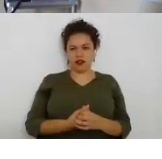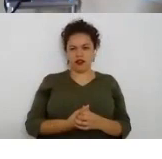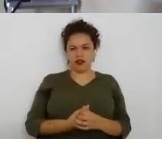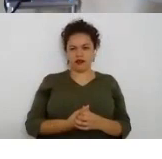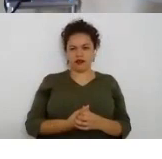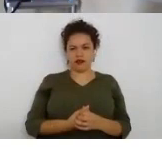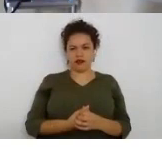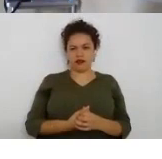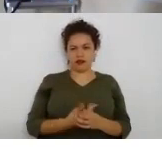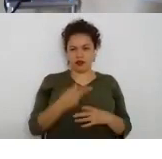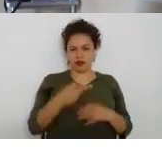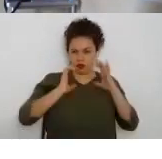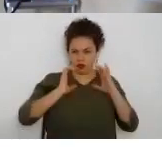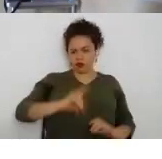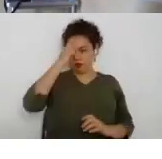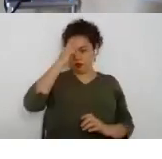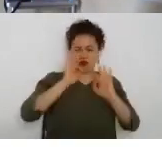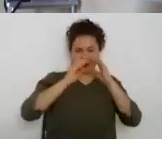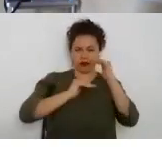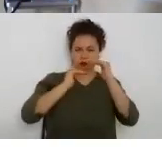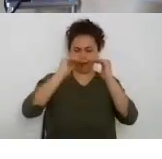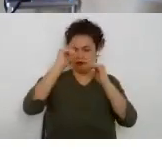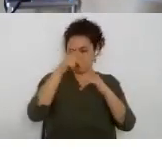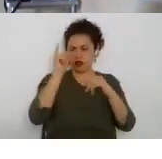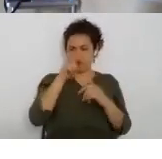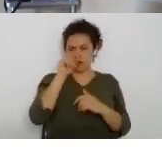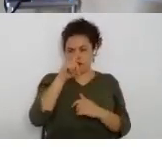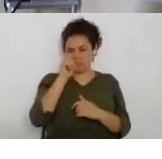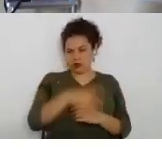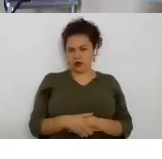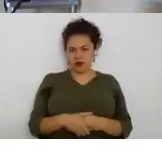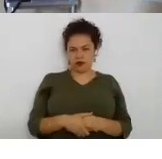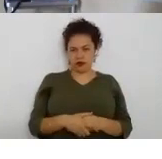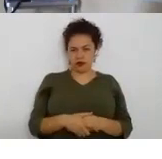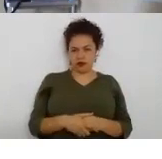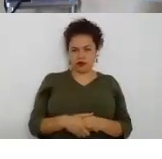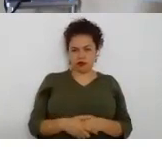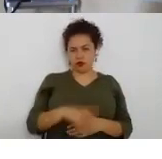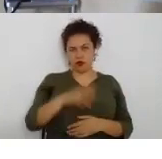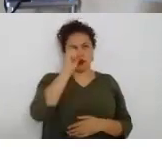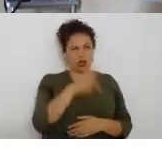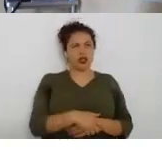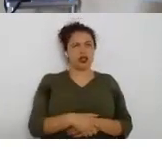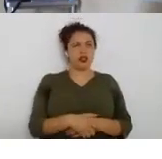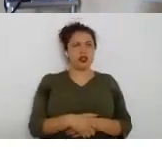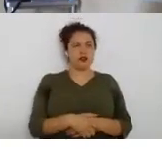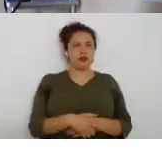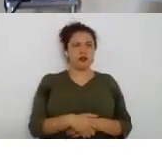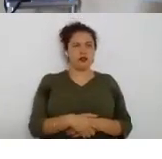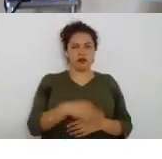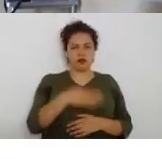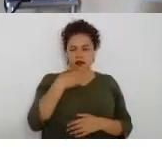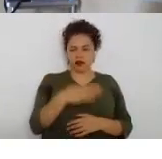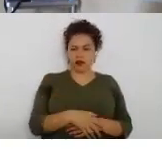sus respectivas escalas, pero pues es el mismo, es lo mismo, ¿no? Ok, bien.